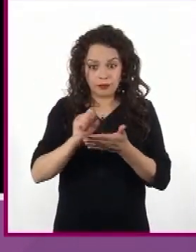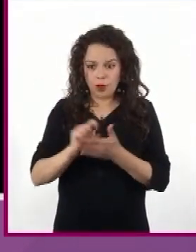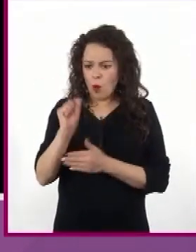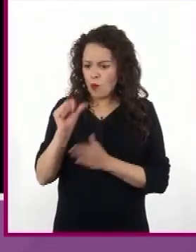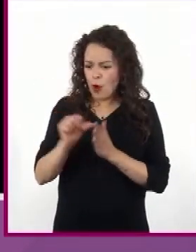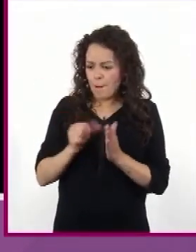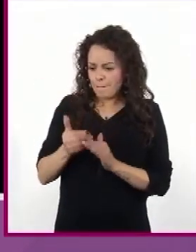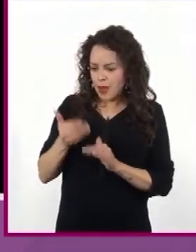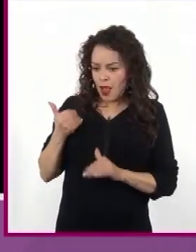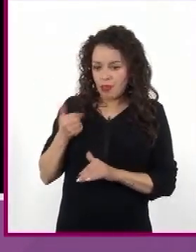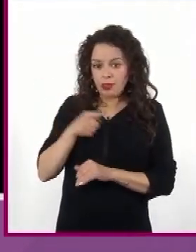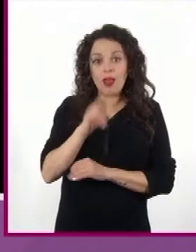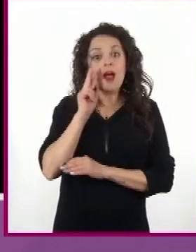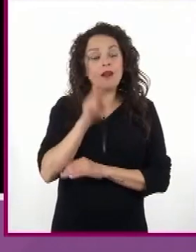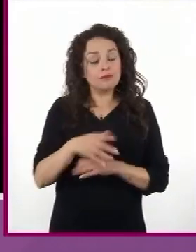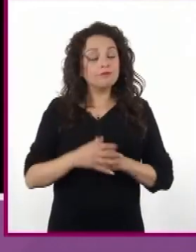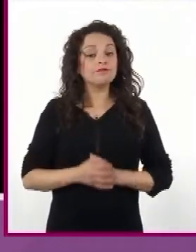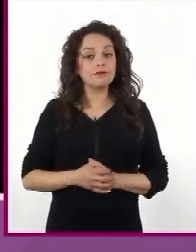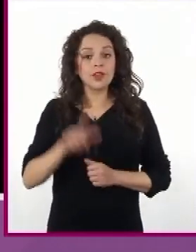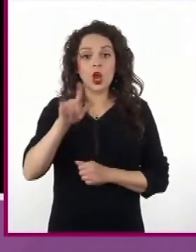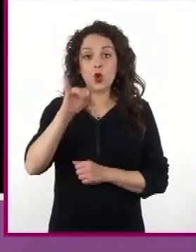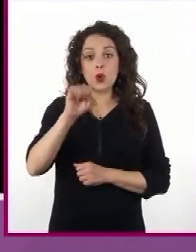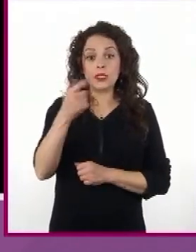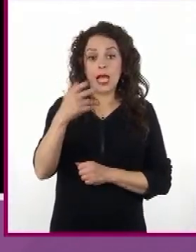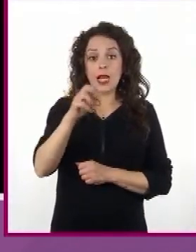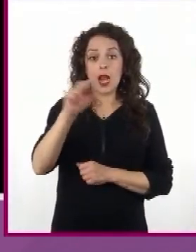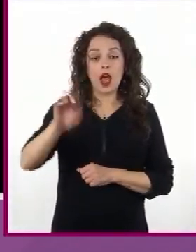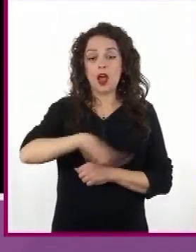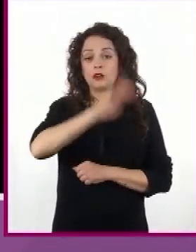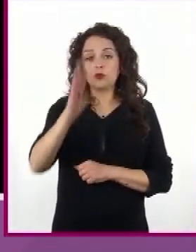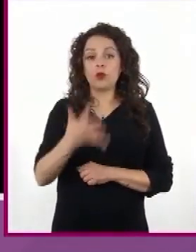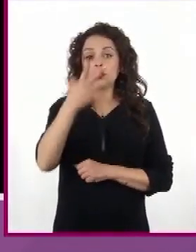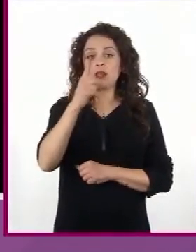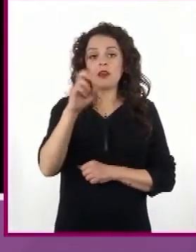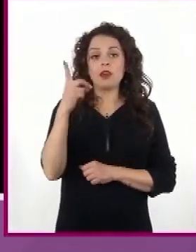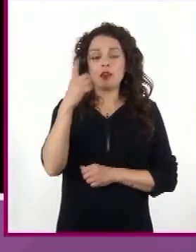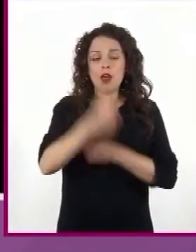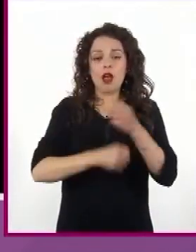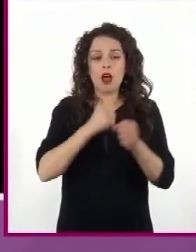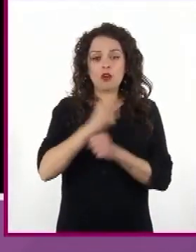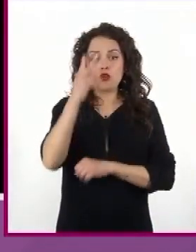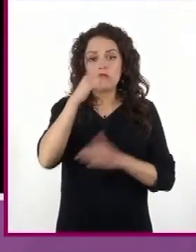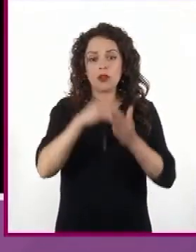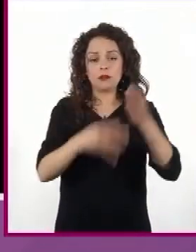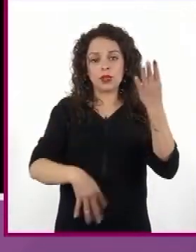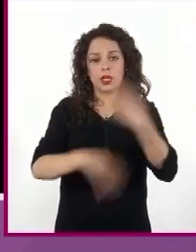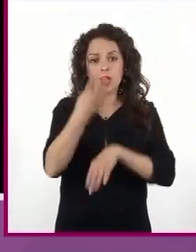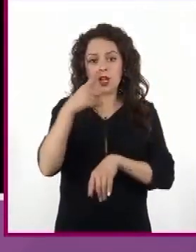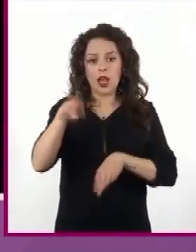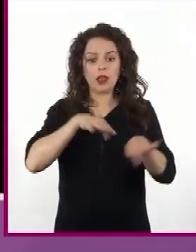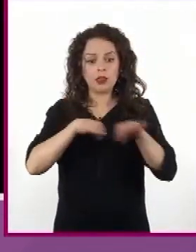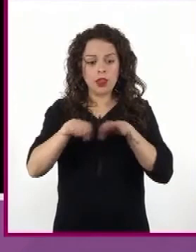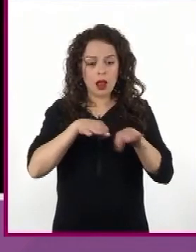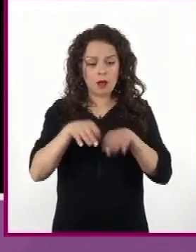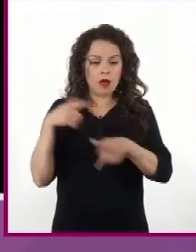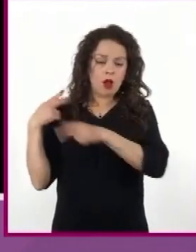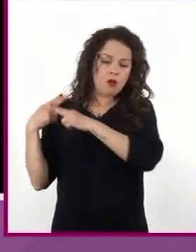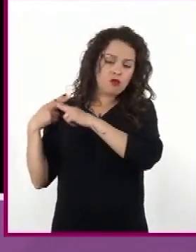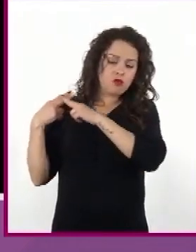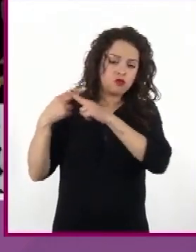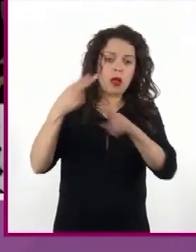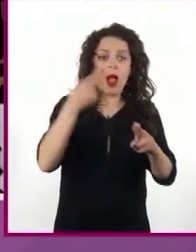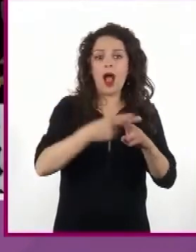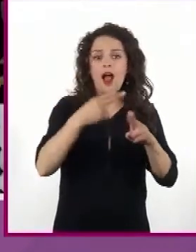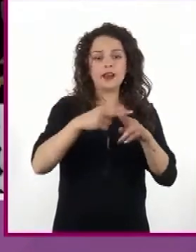muerte. Luis Herrera de la Fuente falleció el 5 de diciembre de 2014 y trabajó para la música hasta sus últimos